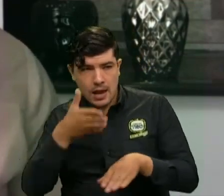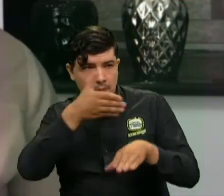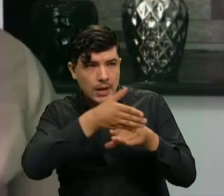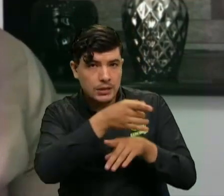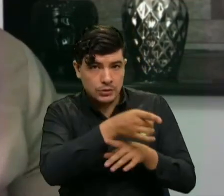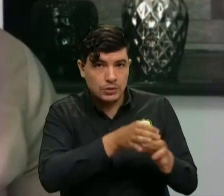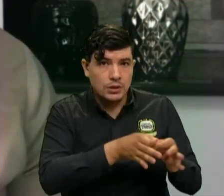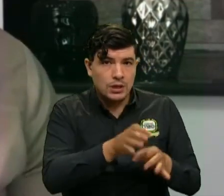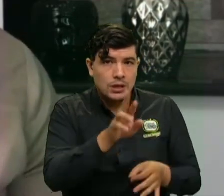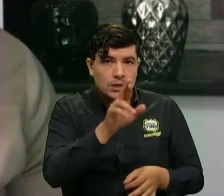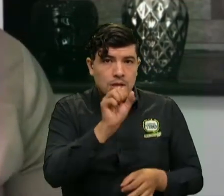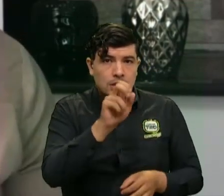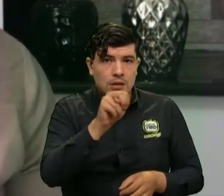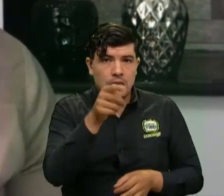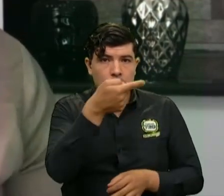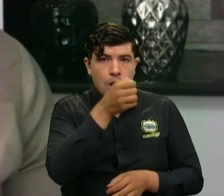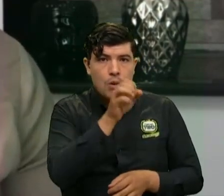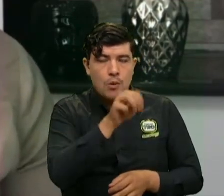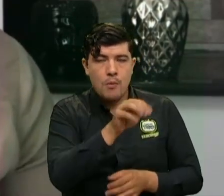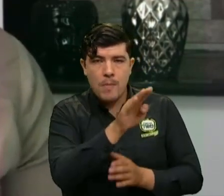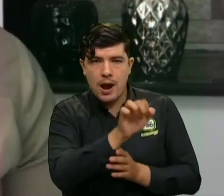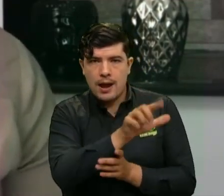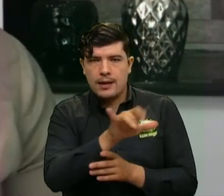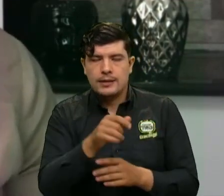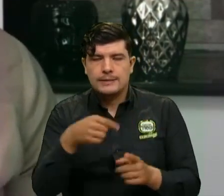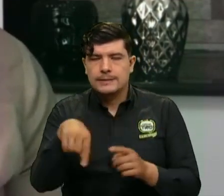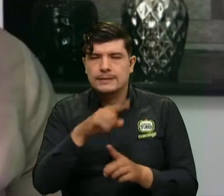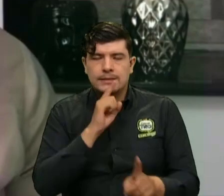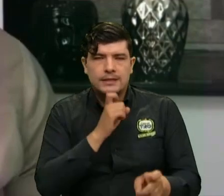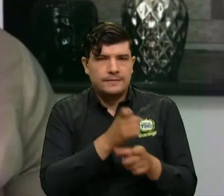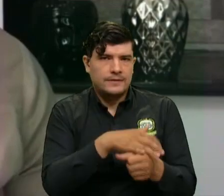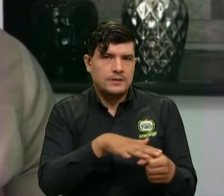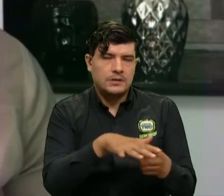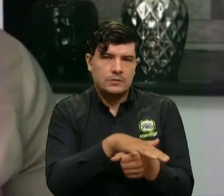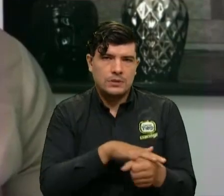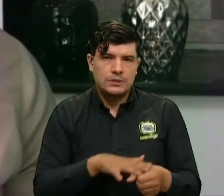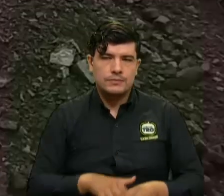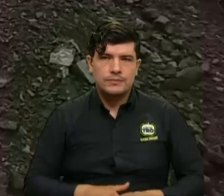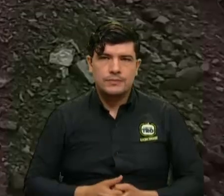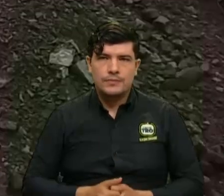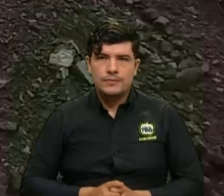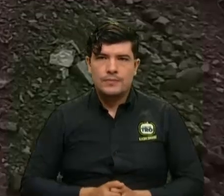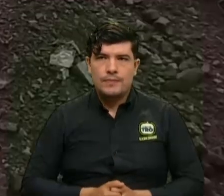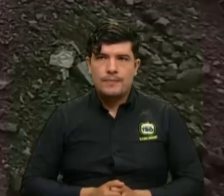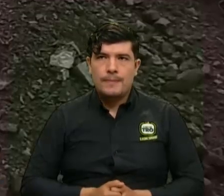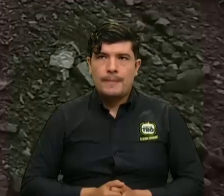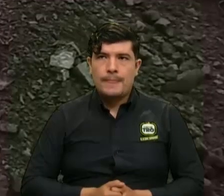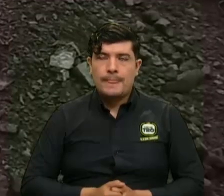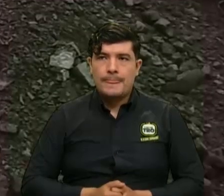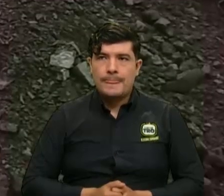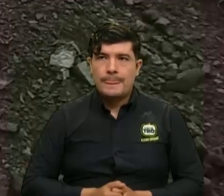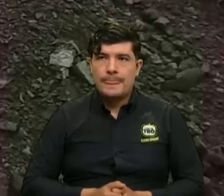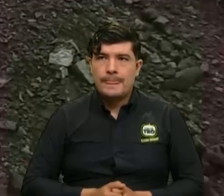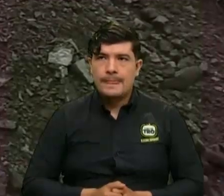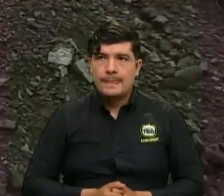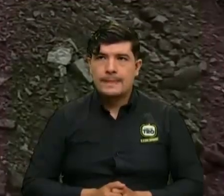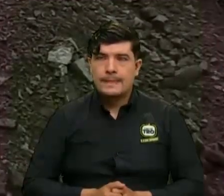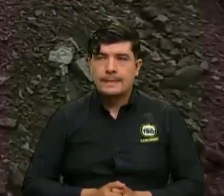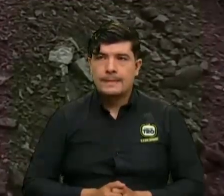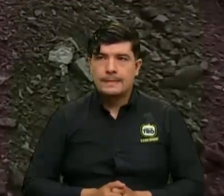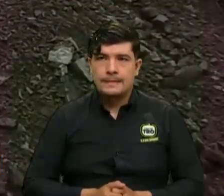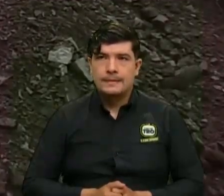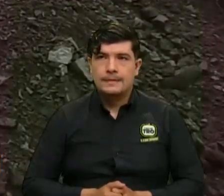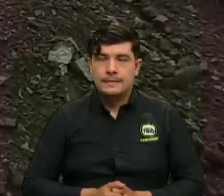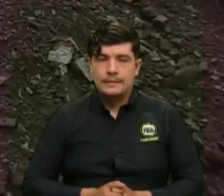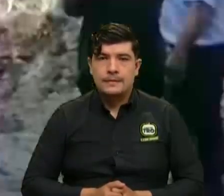estado de las vías los perjudica para el tránsito de pasajeros y sacar la producción. El tráfico pesado es quien más sufre las inclemencias del